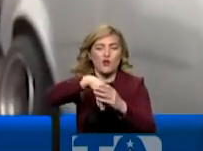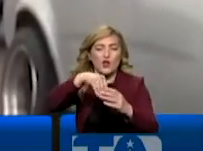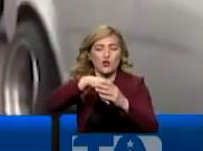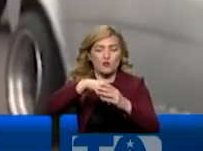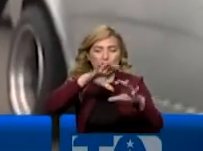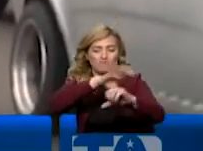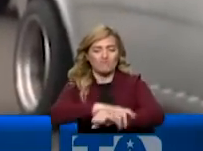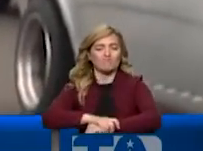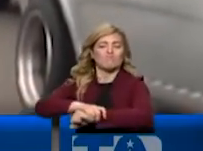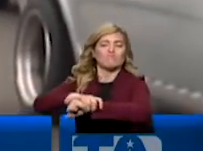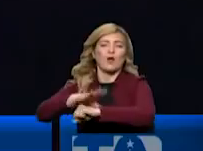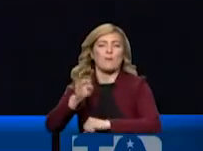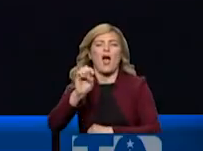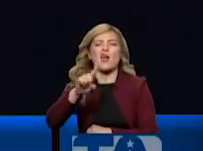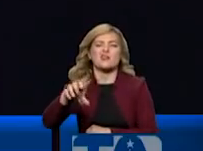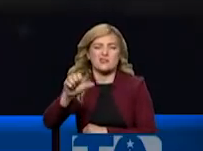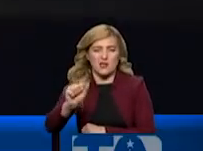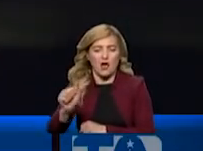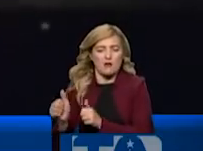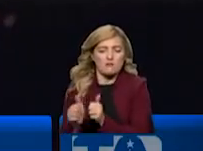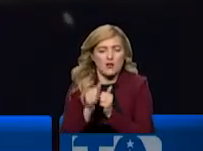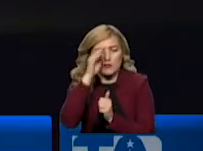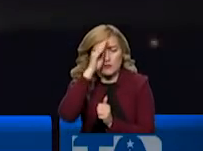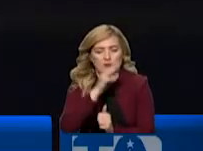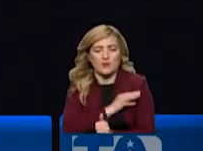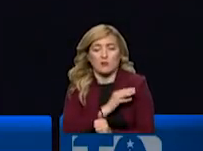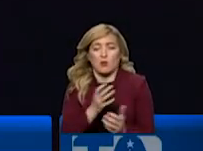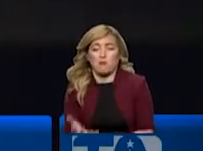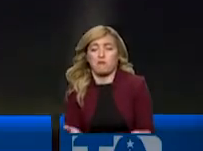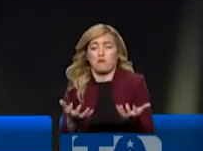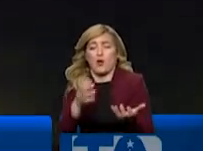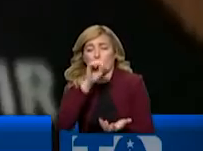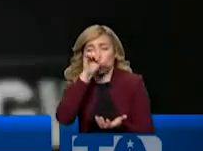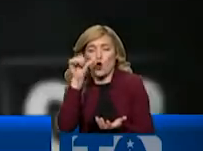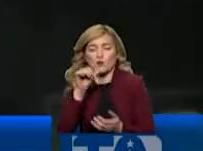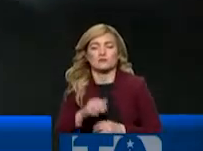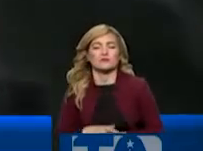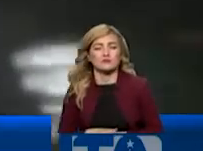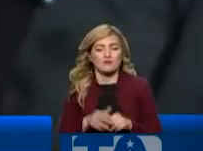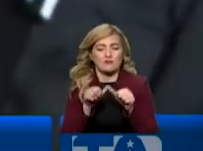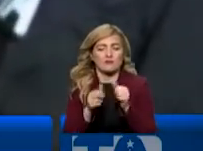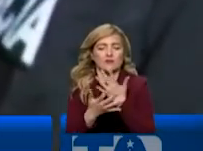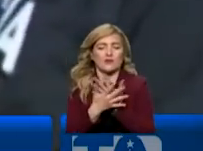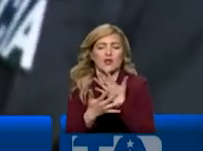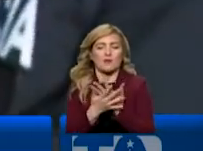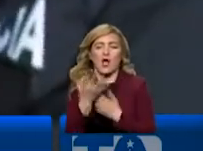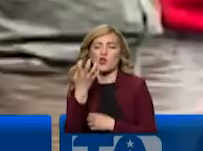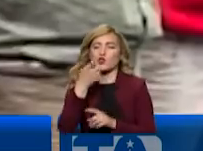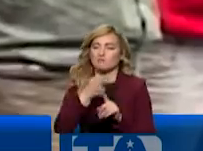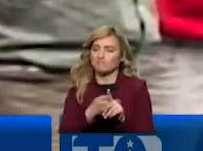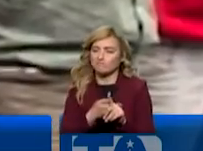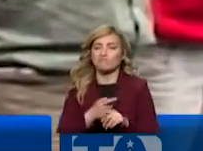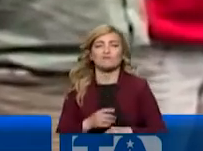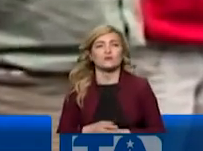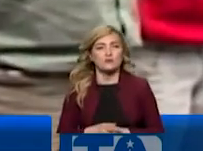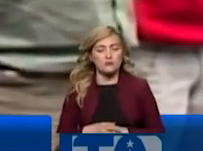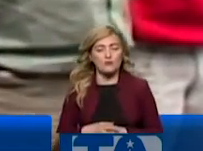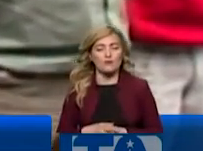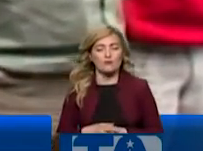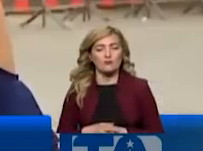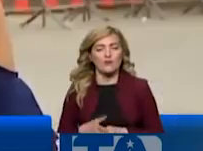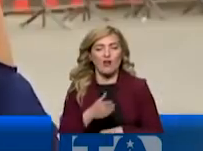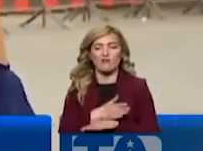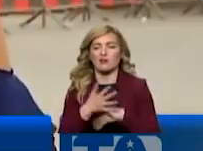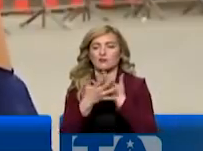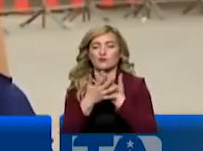militares. En esa ocasión iba con otro militar, les decomisaron media tonelada de droga, pero permaneció en prisión 14 meses a pesar de sus